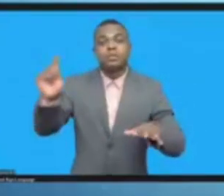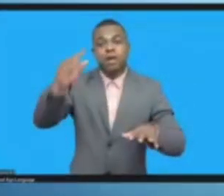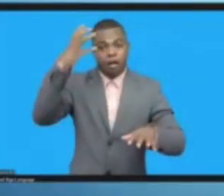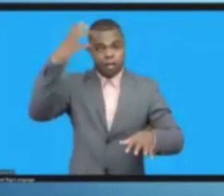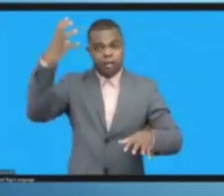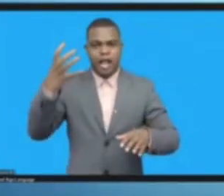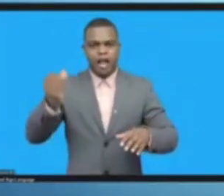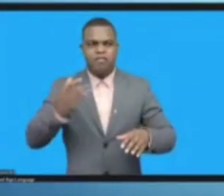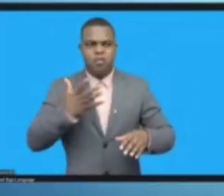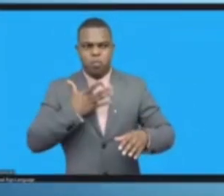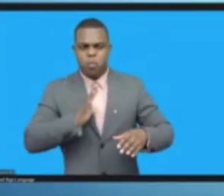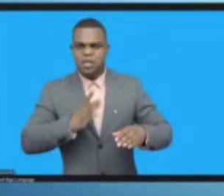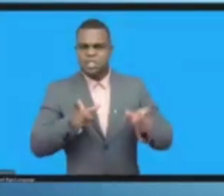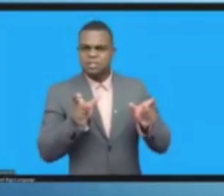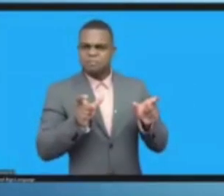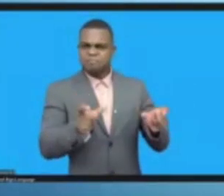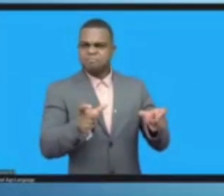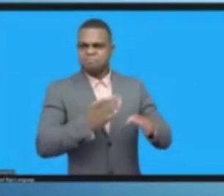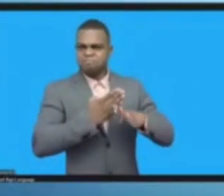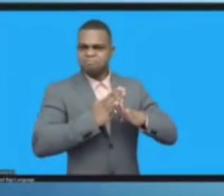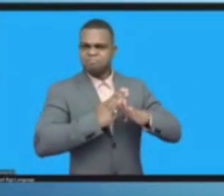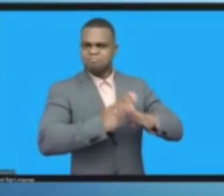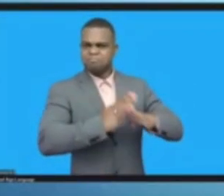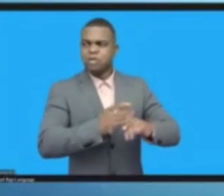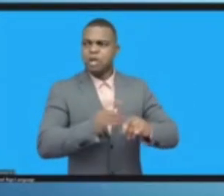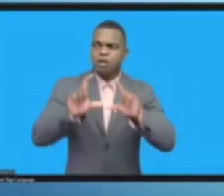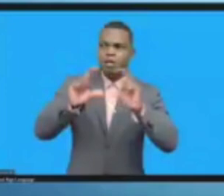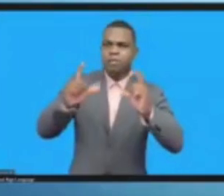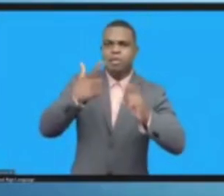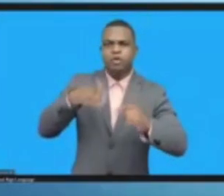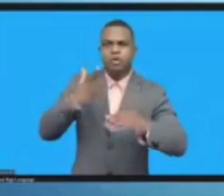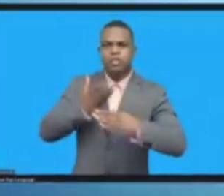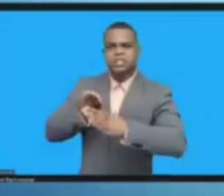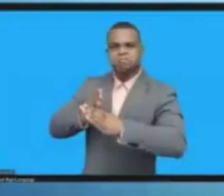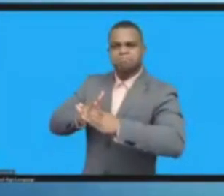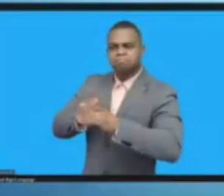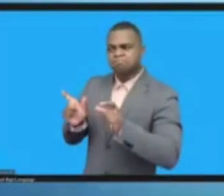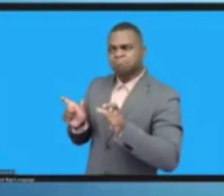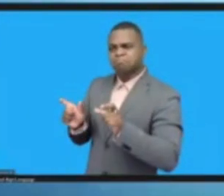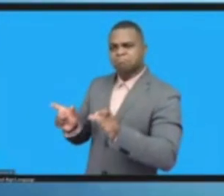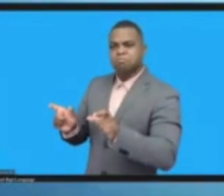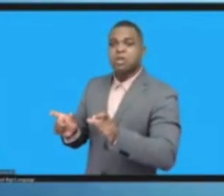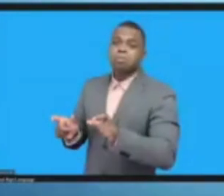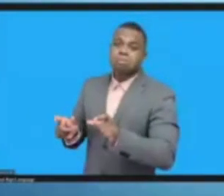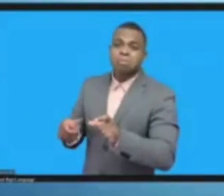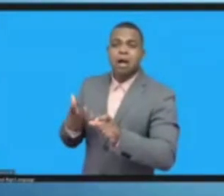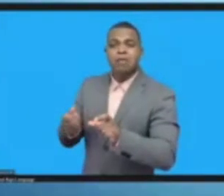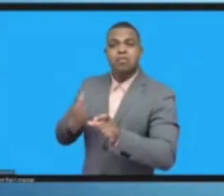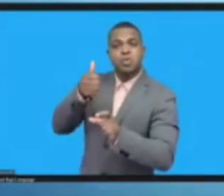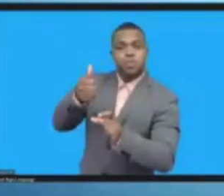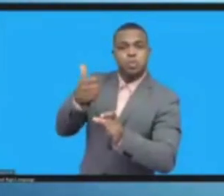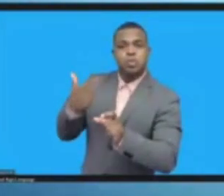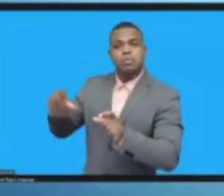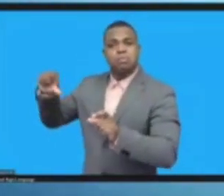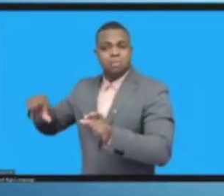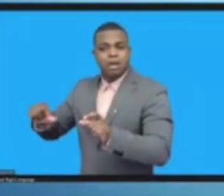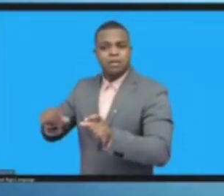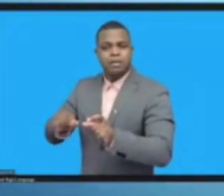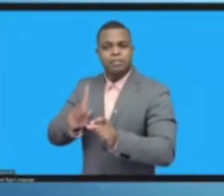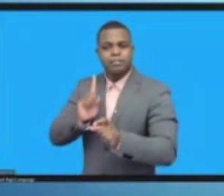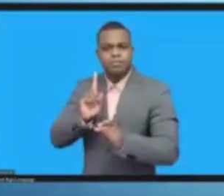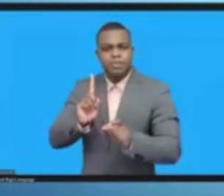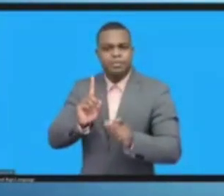con la ayuda ayuda a ustedes podemos mantener el modelo que tenemos la función central de internet laycan